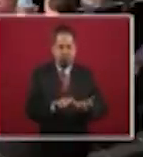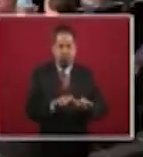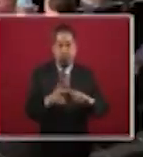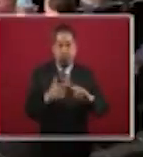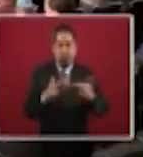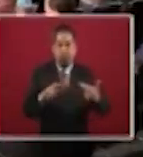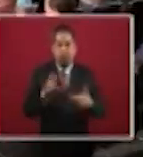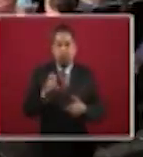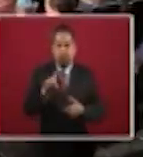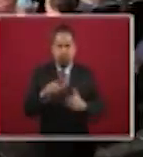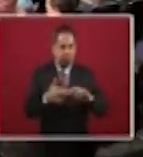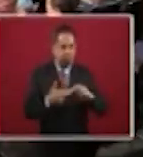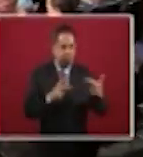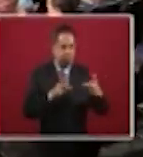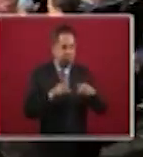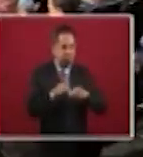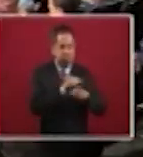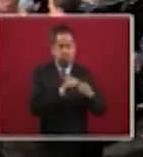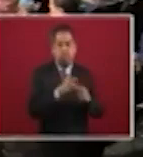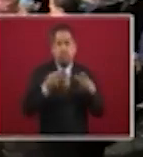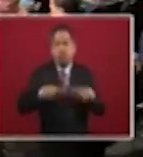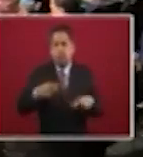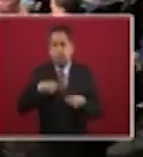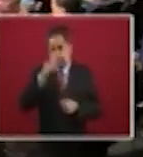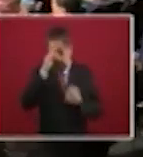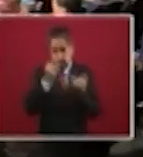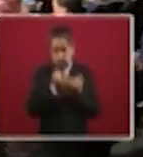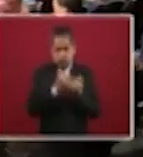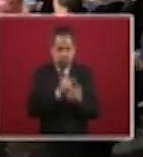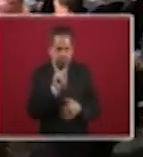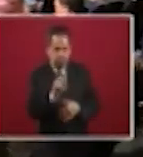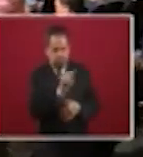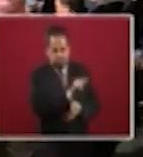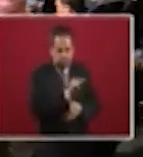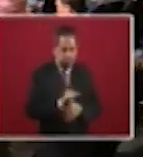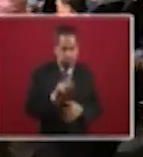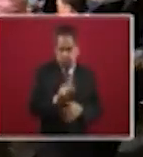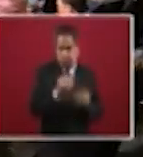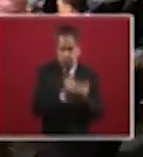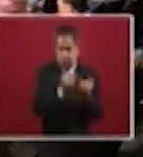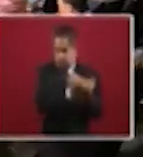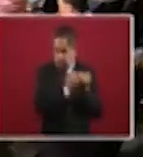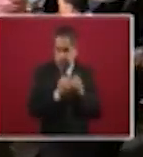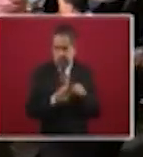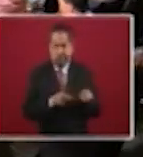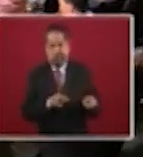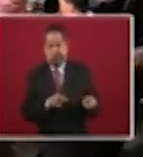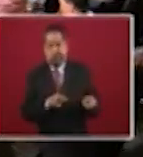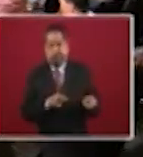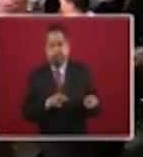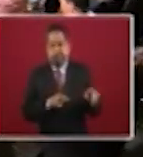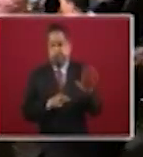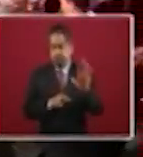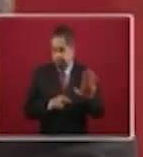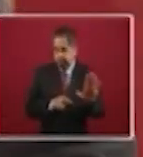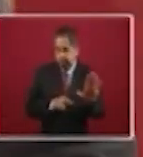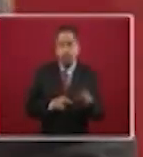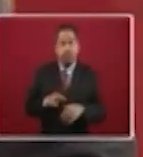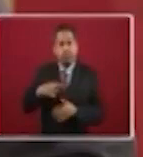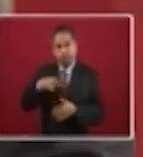piensa en lo que es una información porque hay